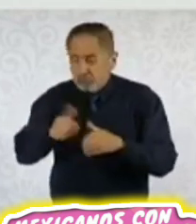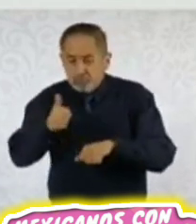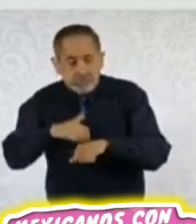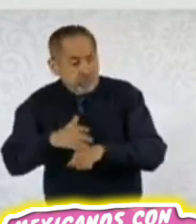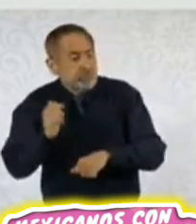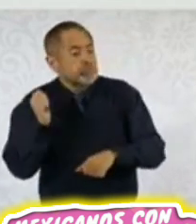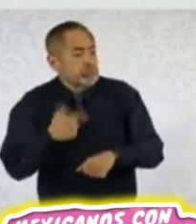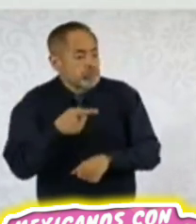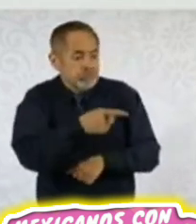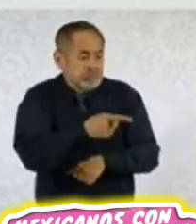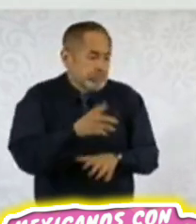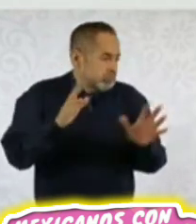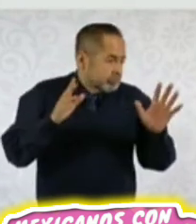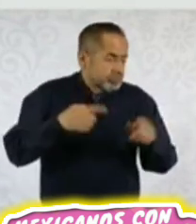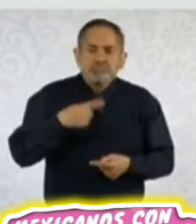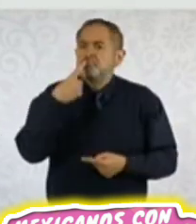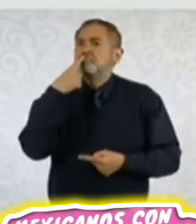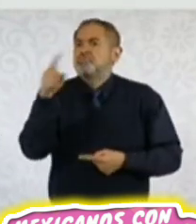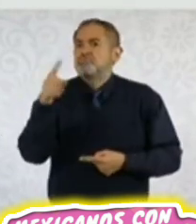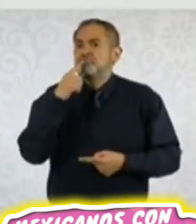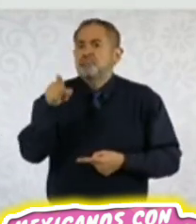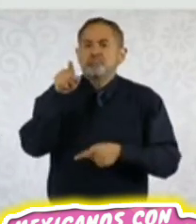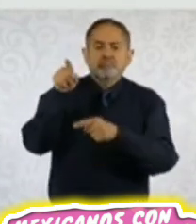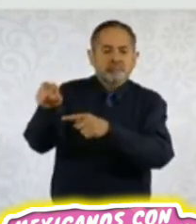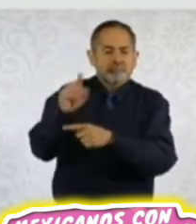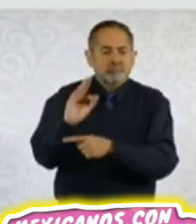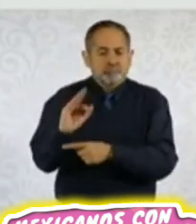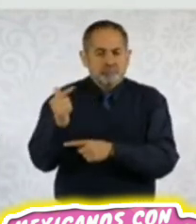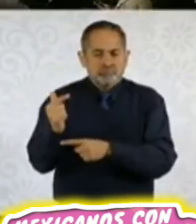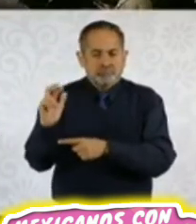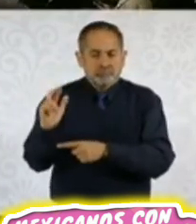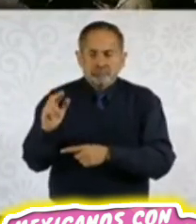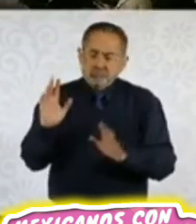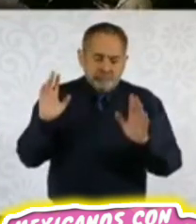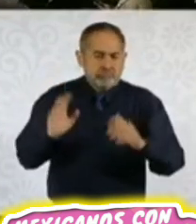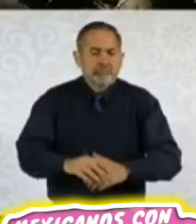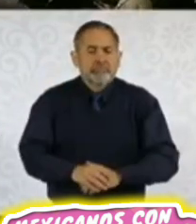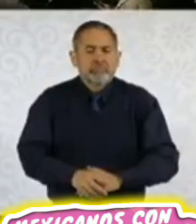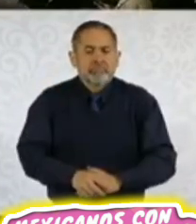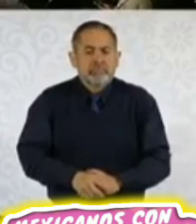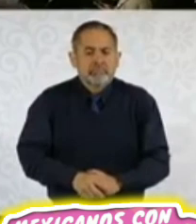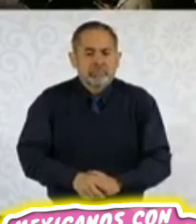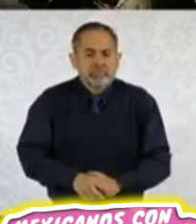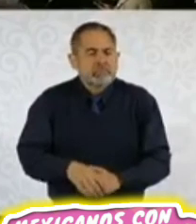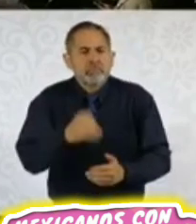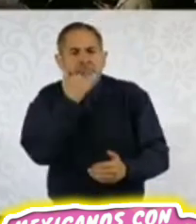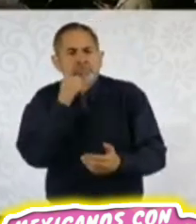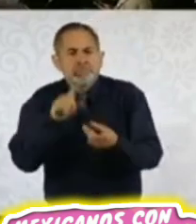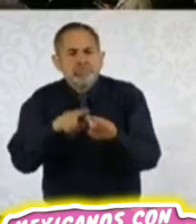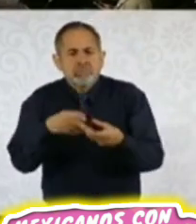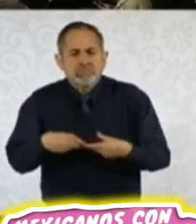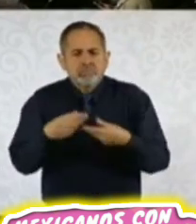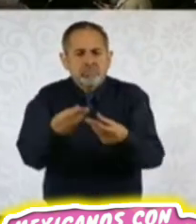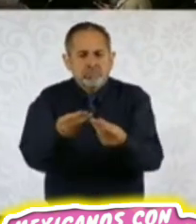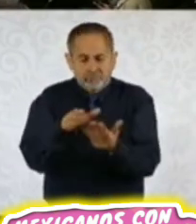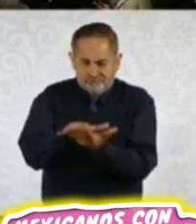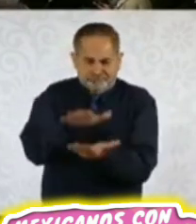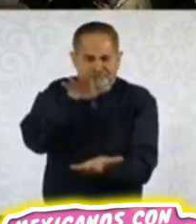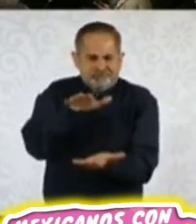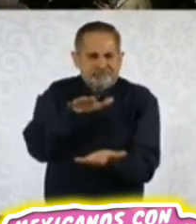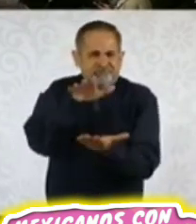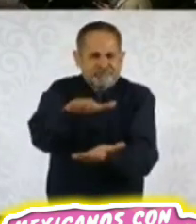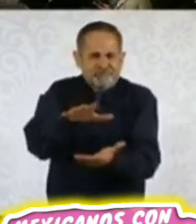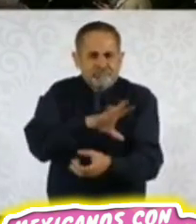si es necesario, pues las denuncias a la Fiscalía General de la República. ¿A quién le entregaría esta investigación? Porque tengo Pues